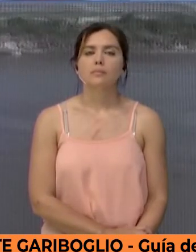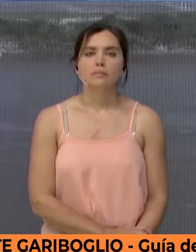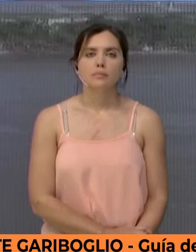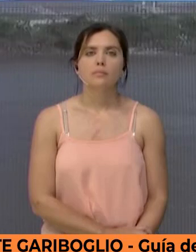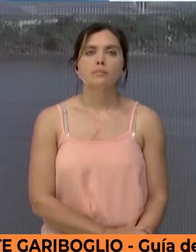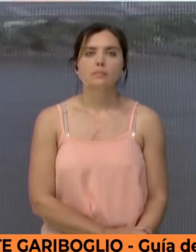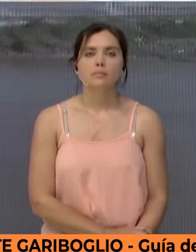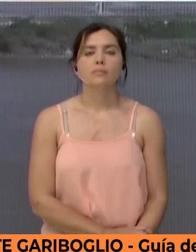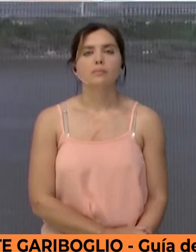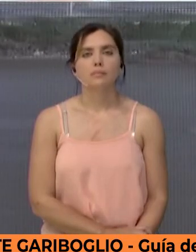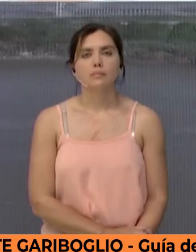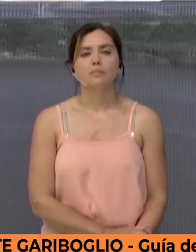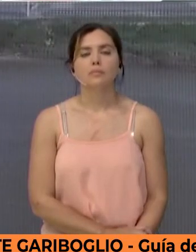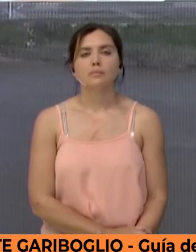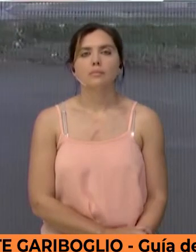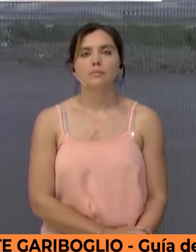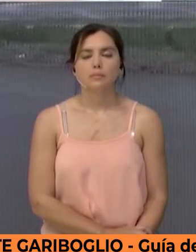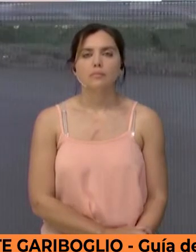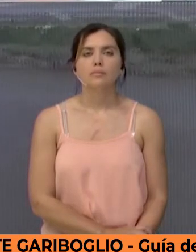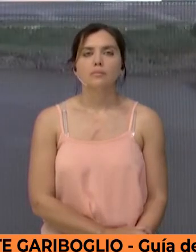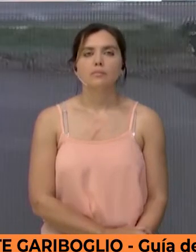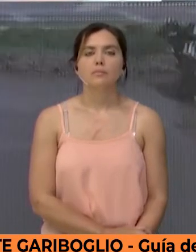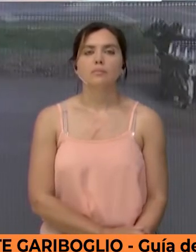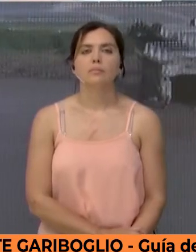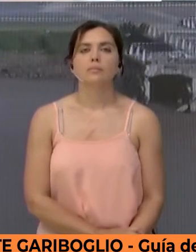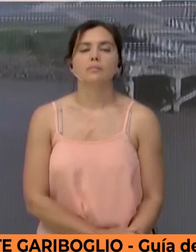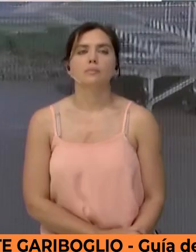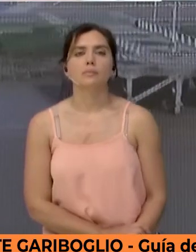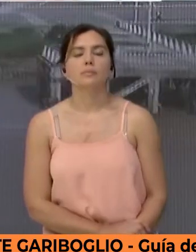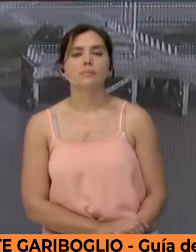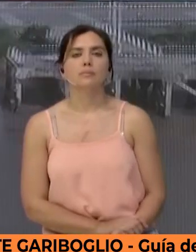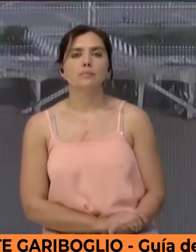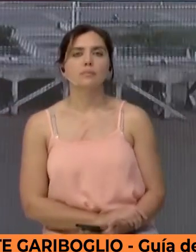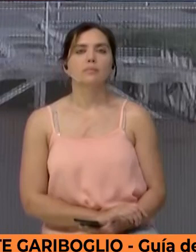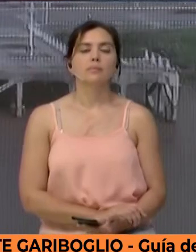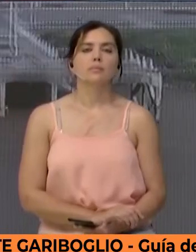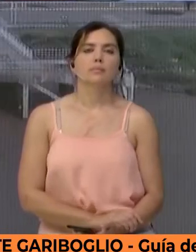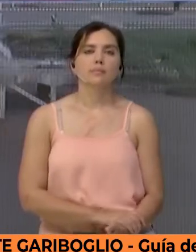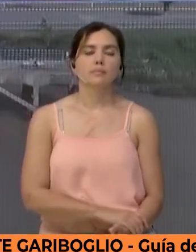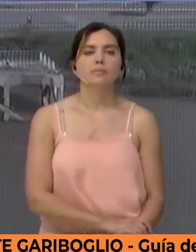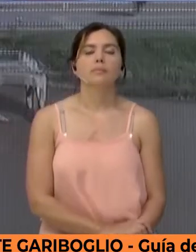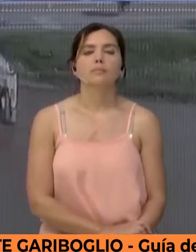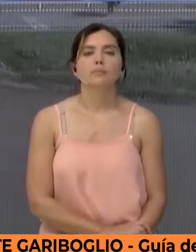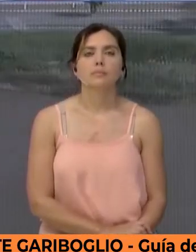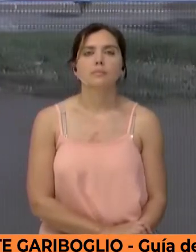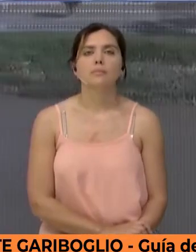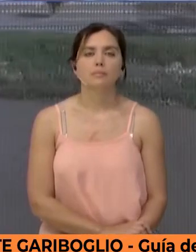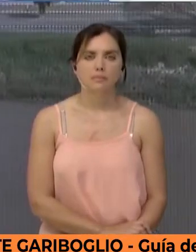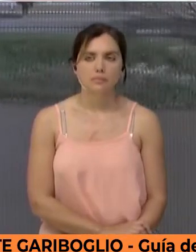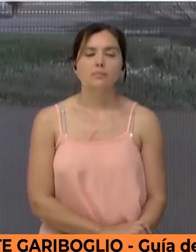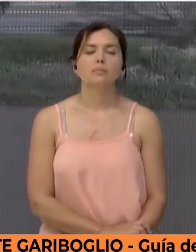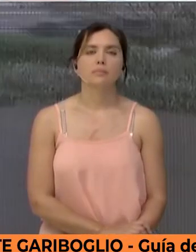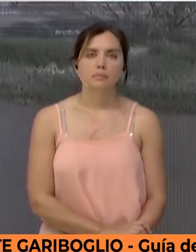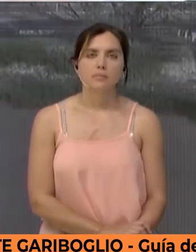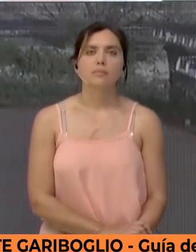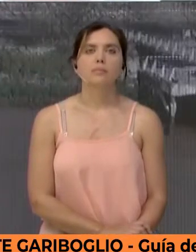viejo y requerido plan de manejo por 5 años, que es como, digamos, es la ley del islote que marca lo que se puede hacer y lo que no, aprobado por